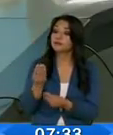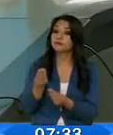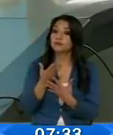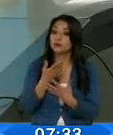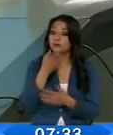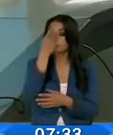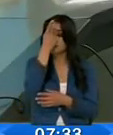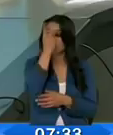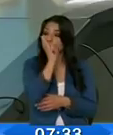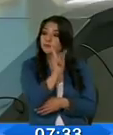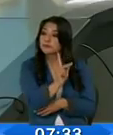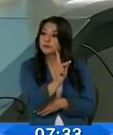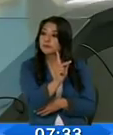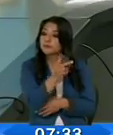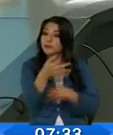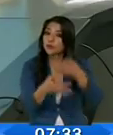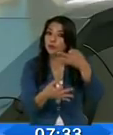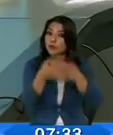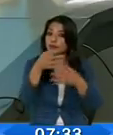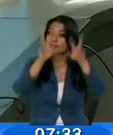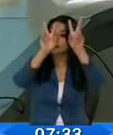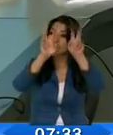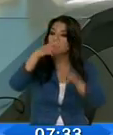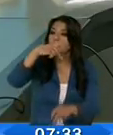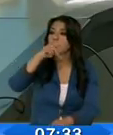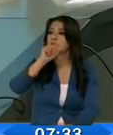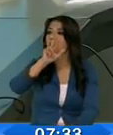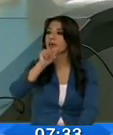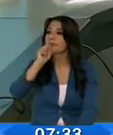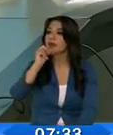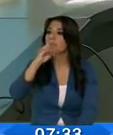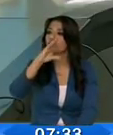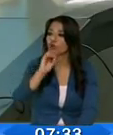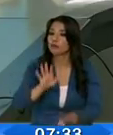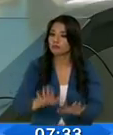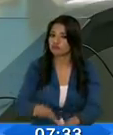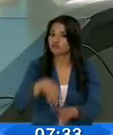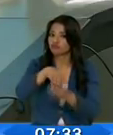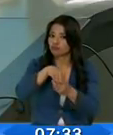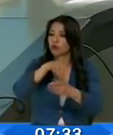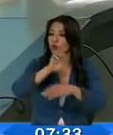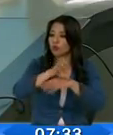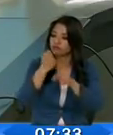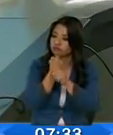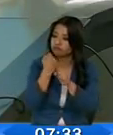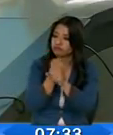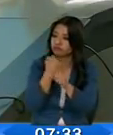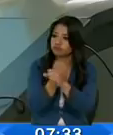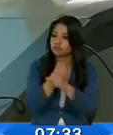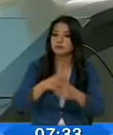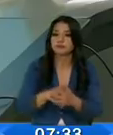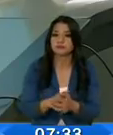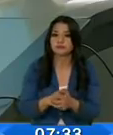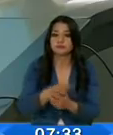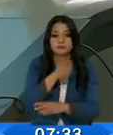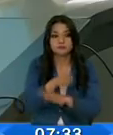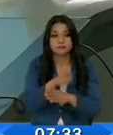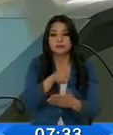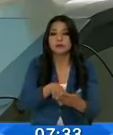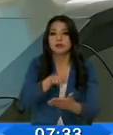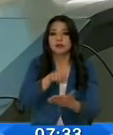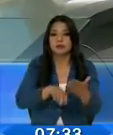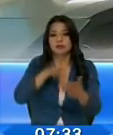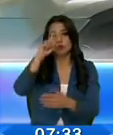fallo en el caso Perenco, una compañía que había trabajado en el Ecuador, y que mediante decreto